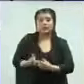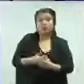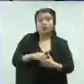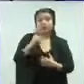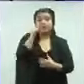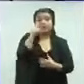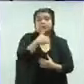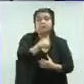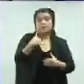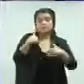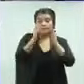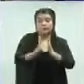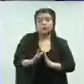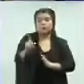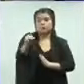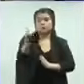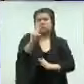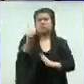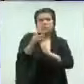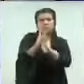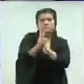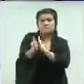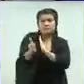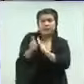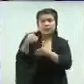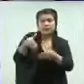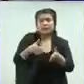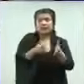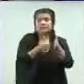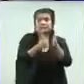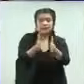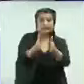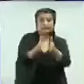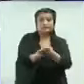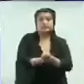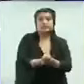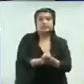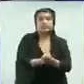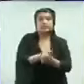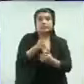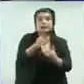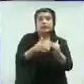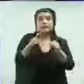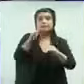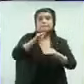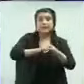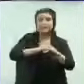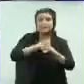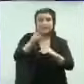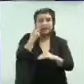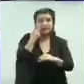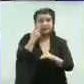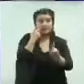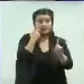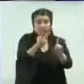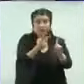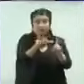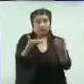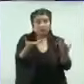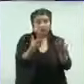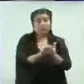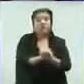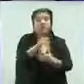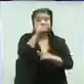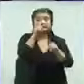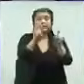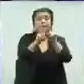Señor ministro, usted es incapaz no solo en las carreteras, que es más que evidente, sino sobre